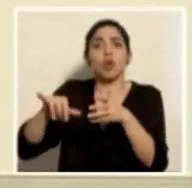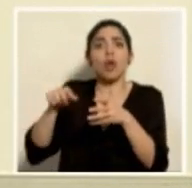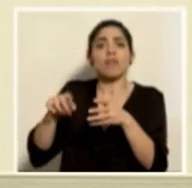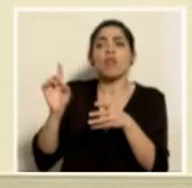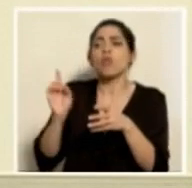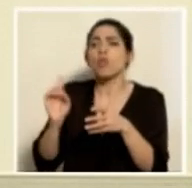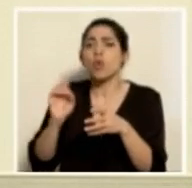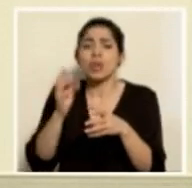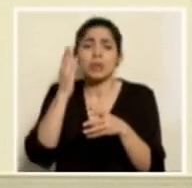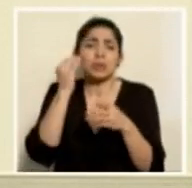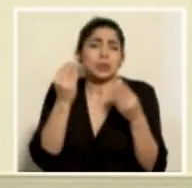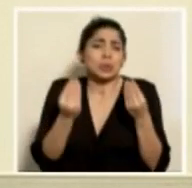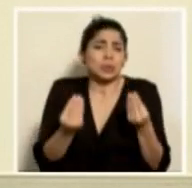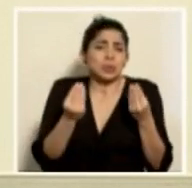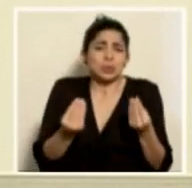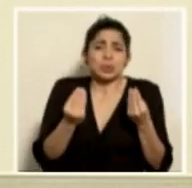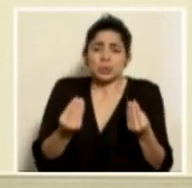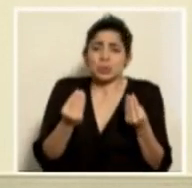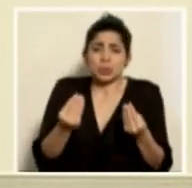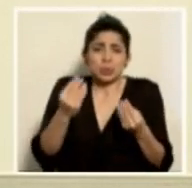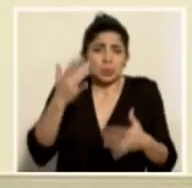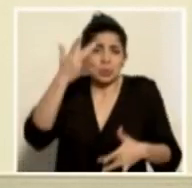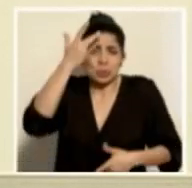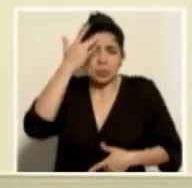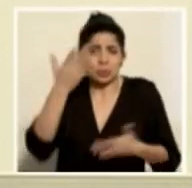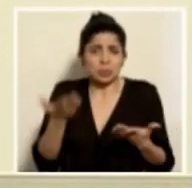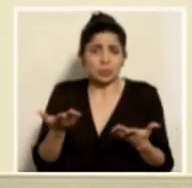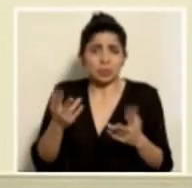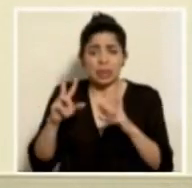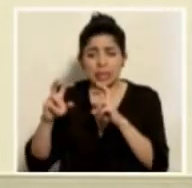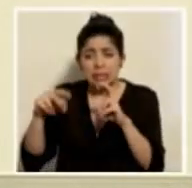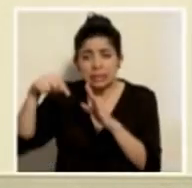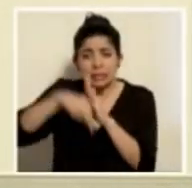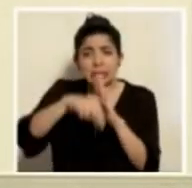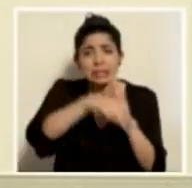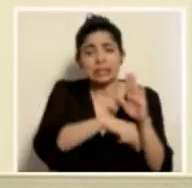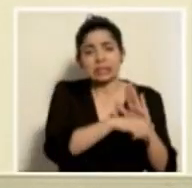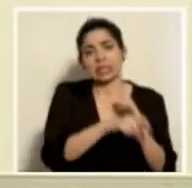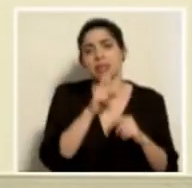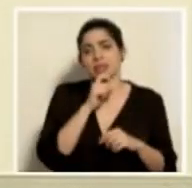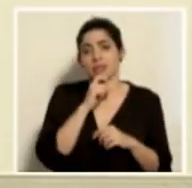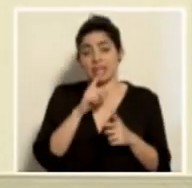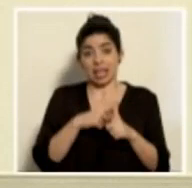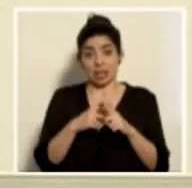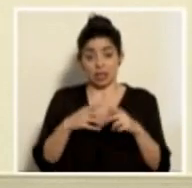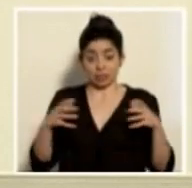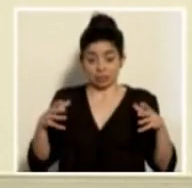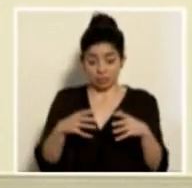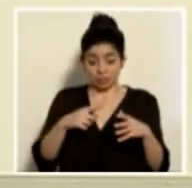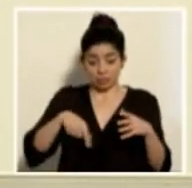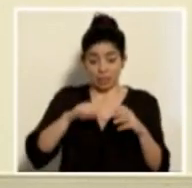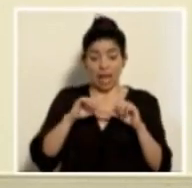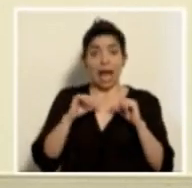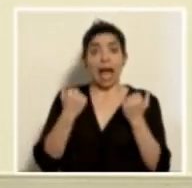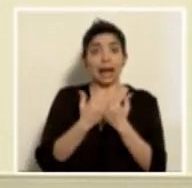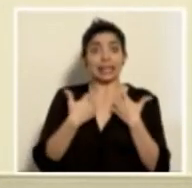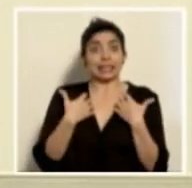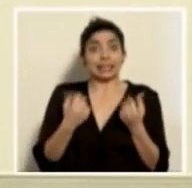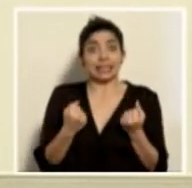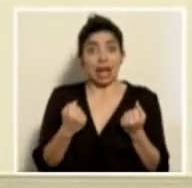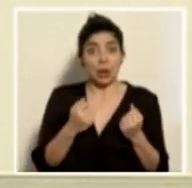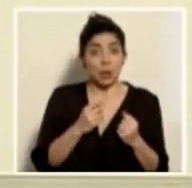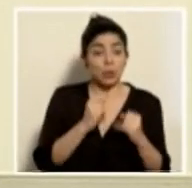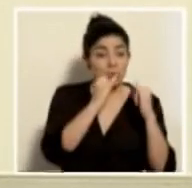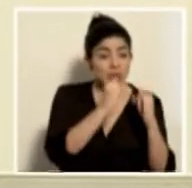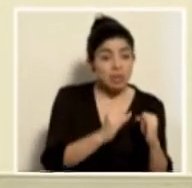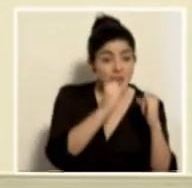porque son muchos casos, y lo que ya hemos indicado justamente que la capacidad del sector salud para hacer ese